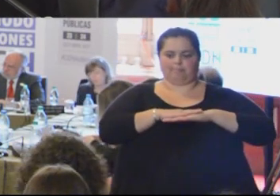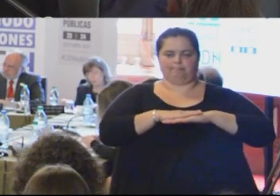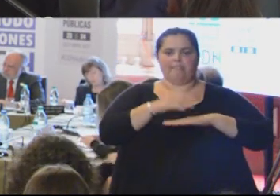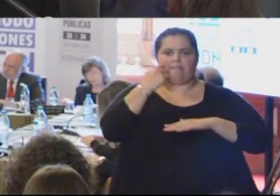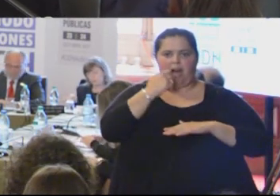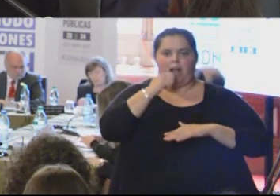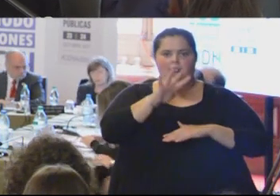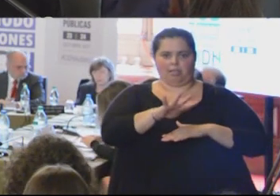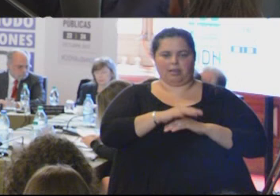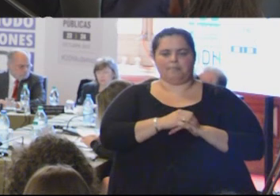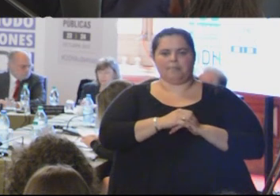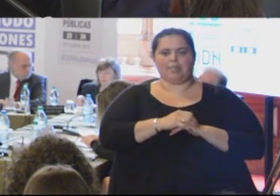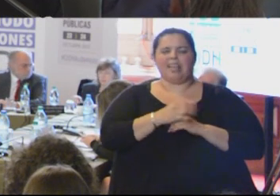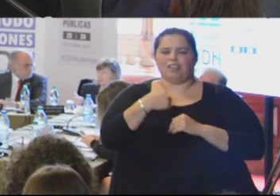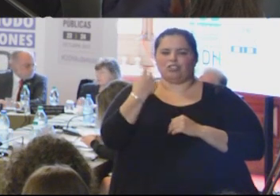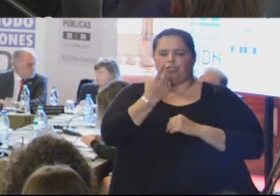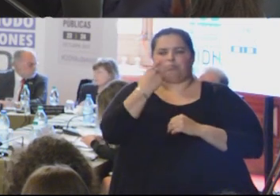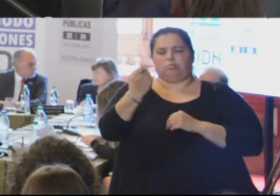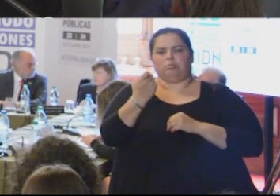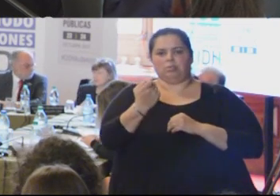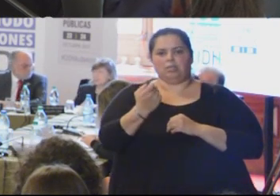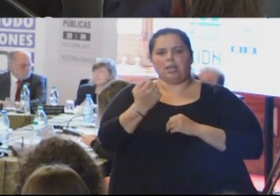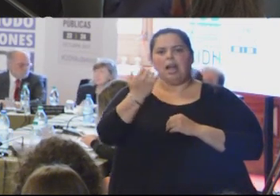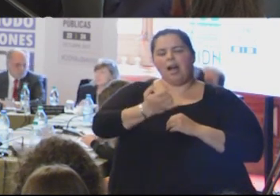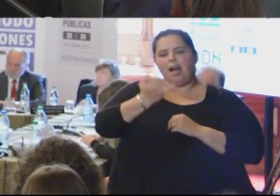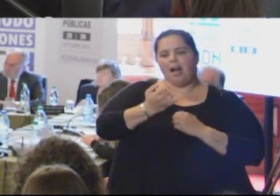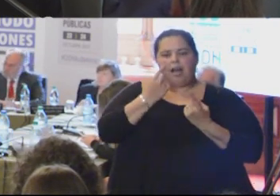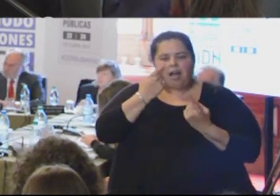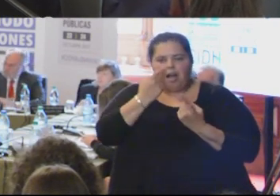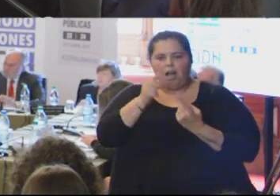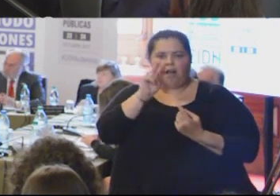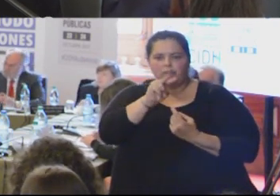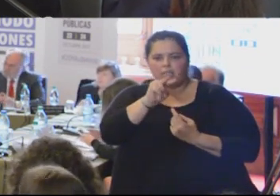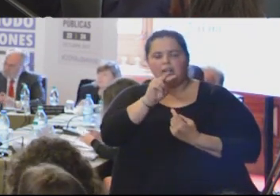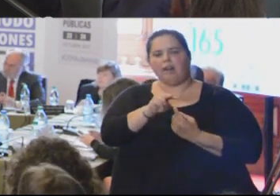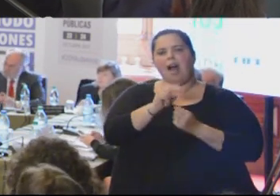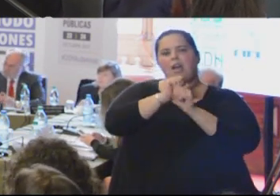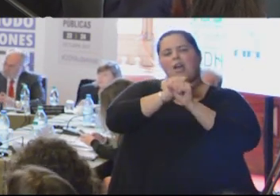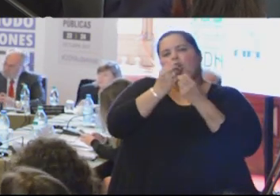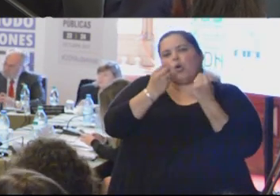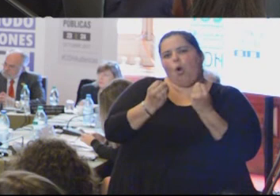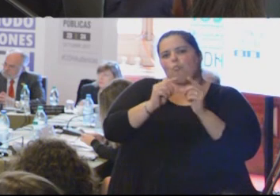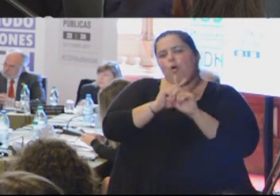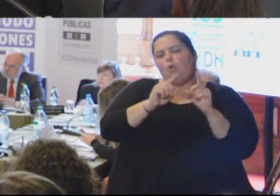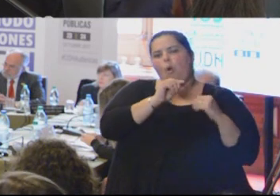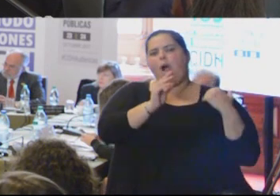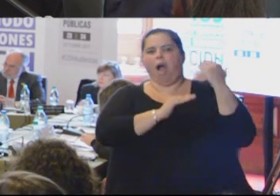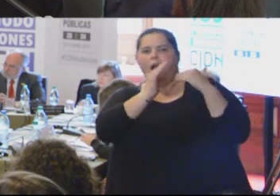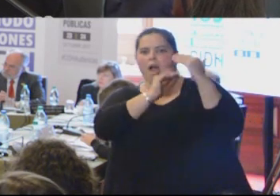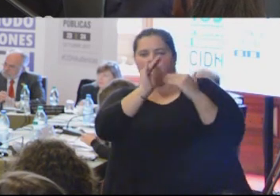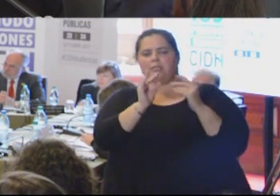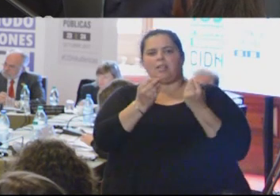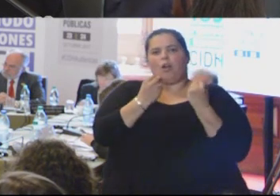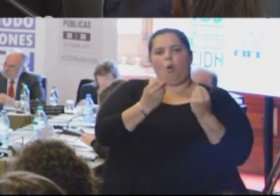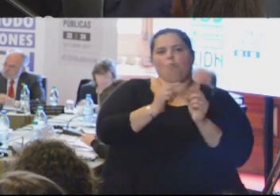un caso donde nosotros podemos efectivamente observar como como no avanzan las las imputaciones